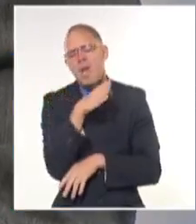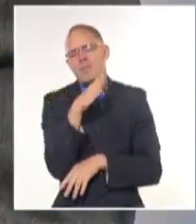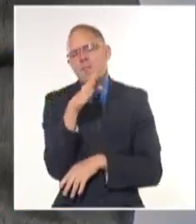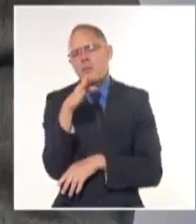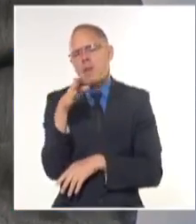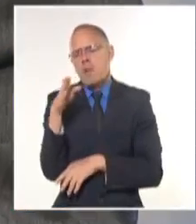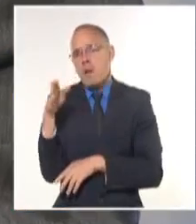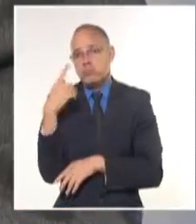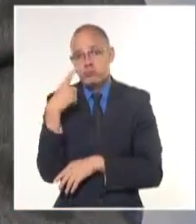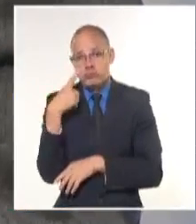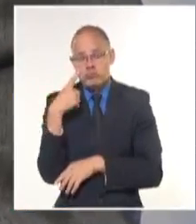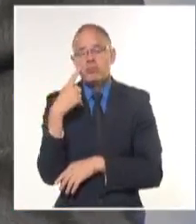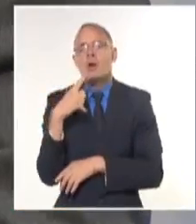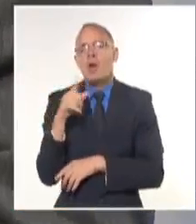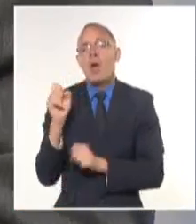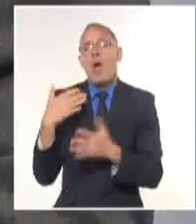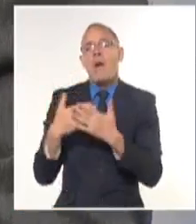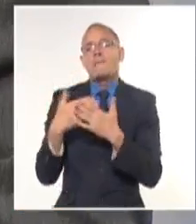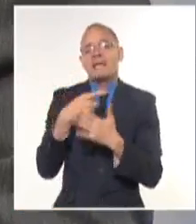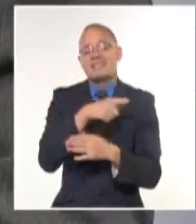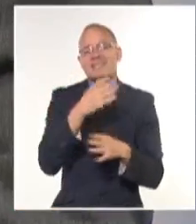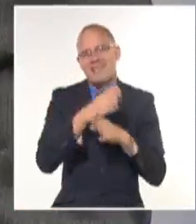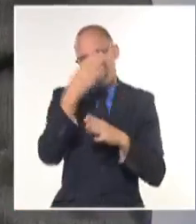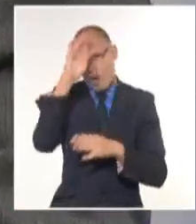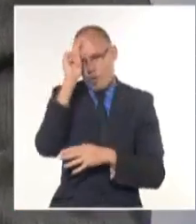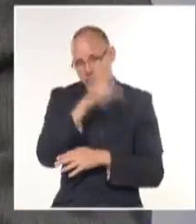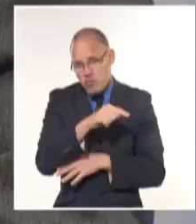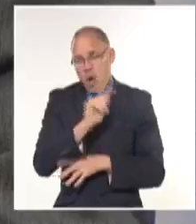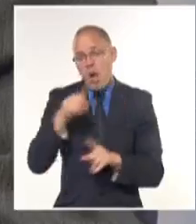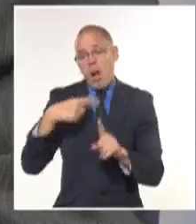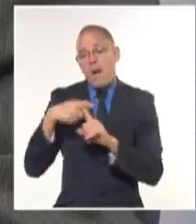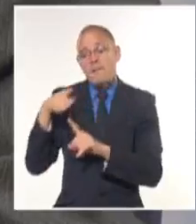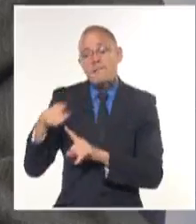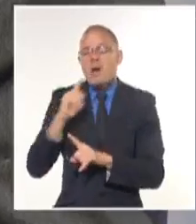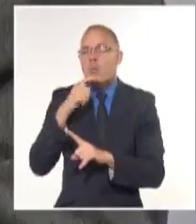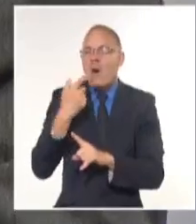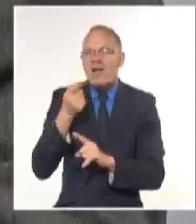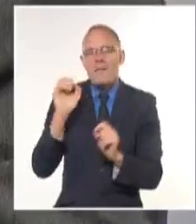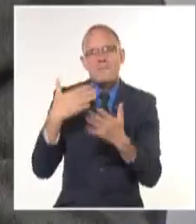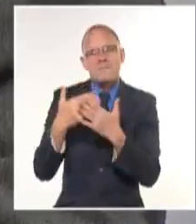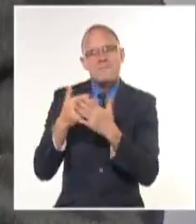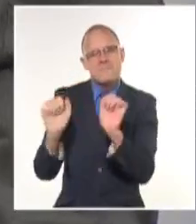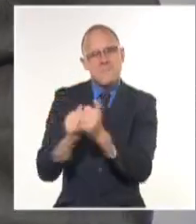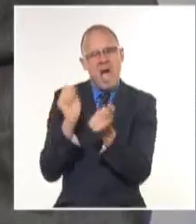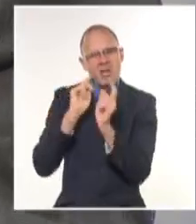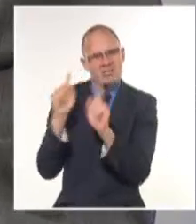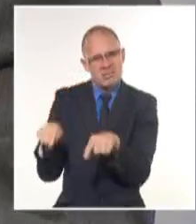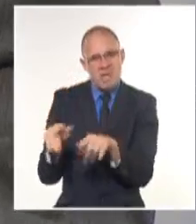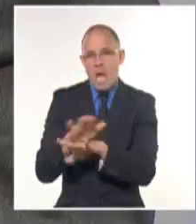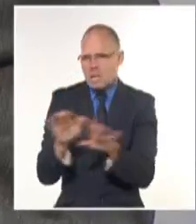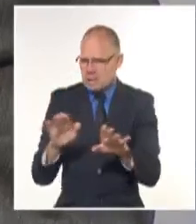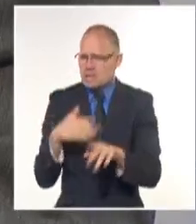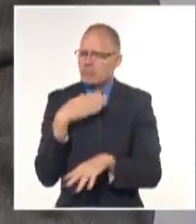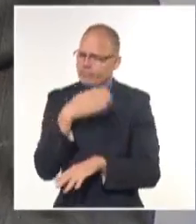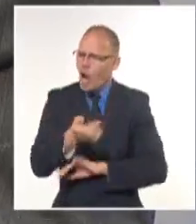lugar, es decir, la empresa refinadora Santiago de Cuba y la cadena cubana. Ahí se hicieron acciones de control y comprobamos realmente